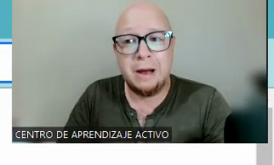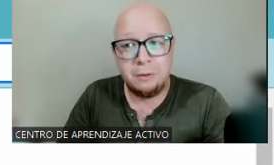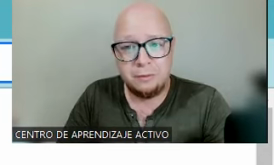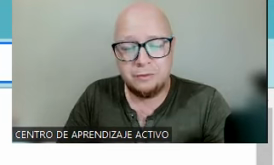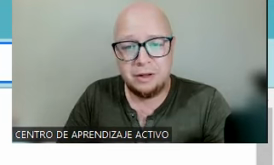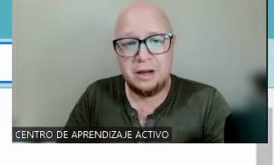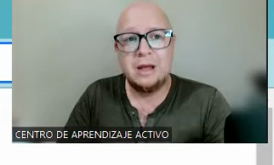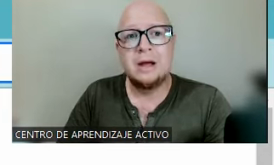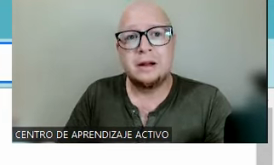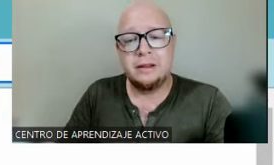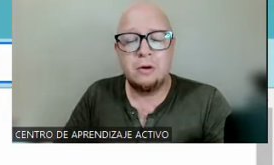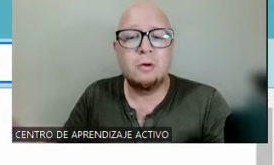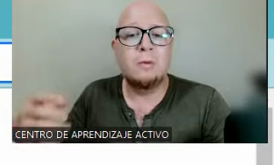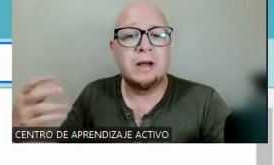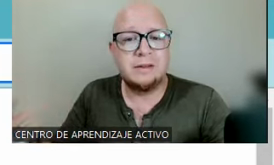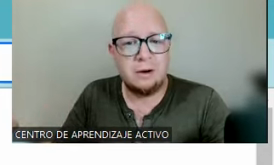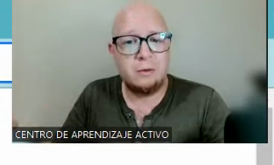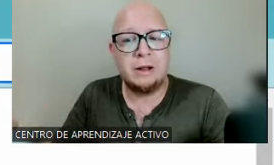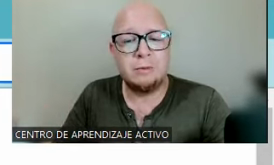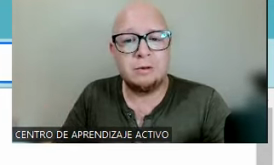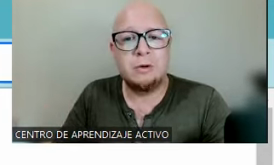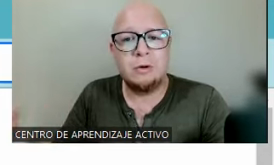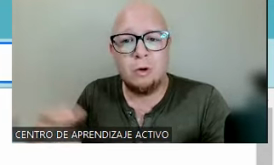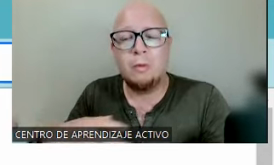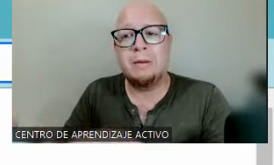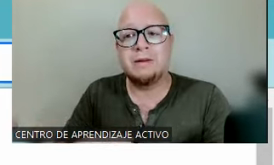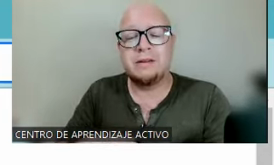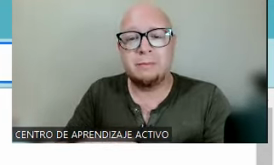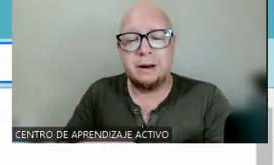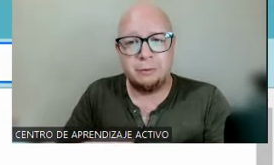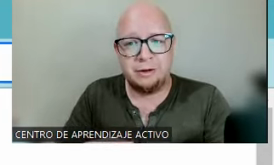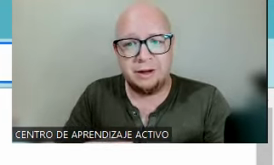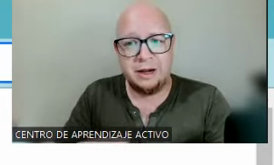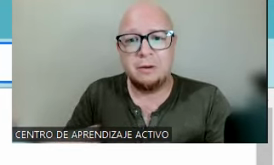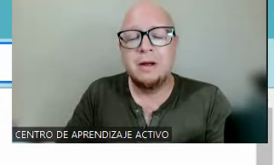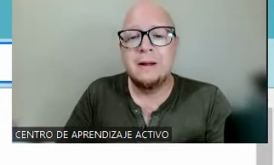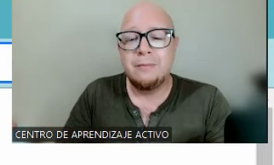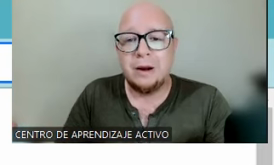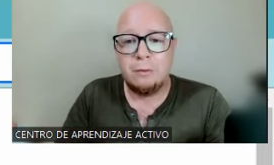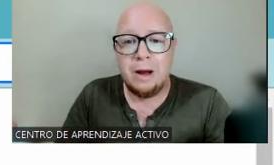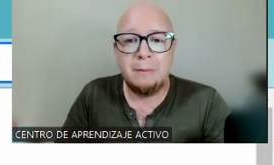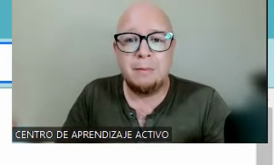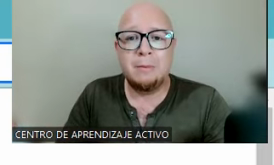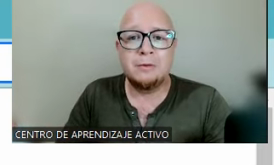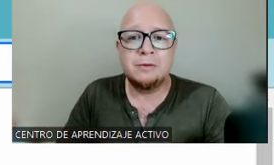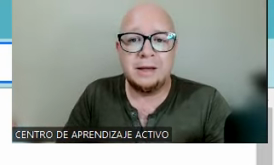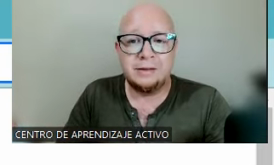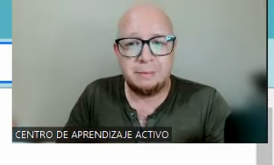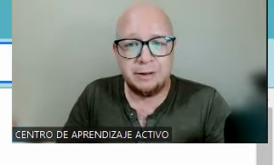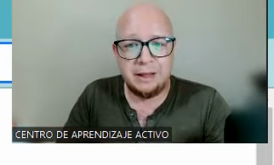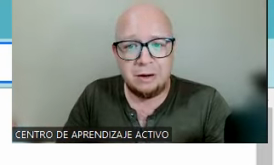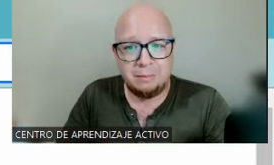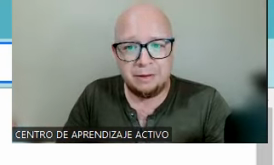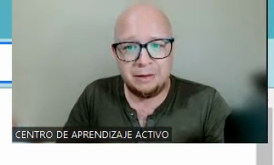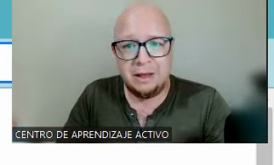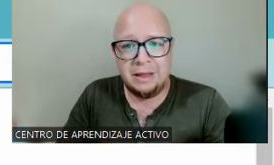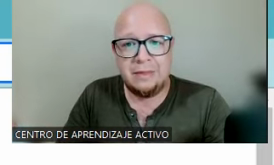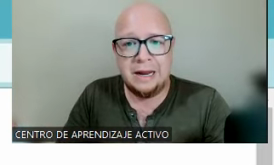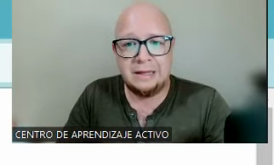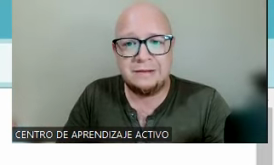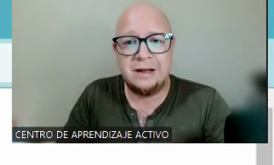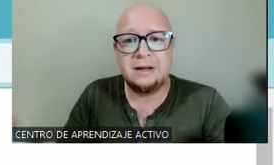hacer el pago. ¿Sale? Reitero, como es algo gratuito, ¿cómo le vas a hacer para poder descargarlo? Tal cual, vamos a este apartado, la